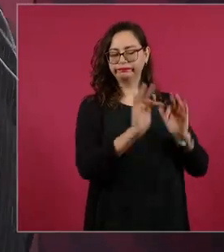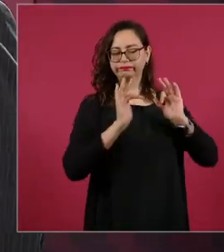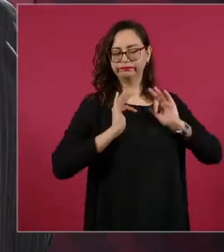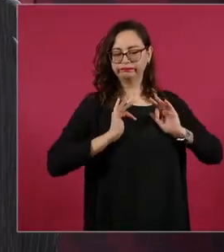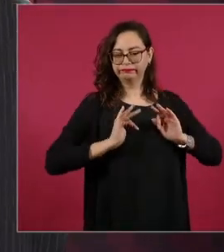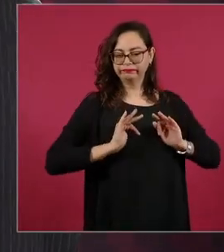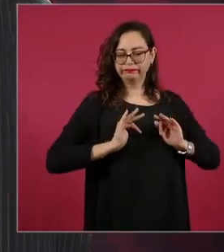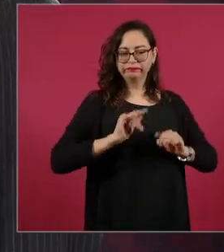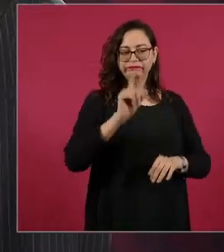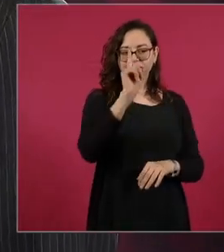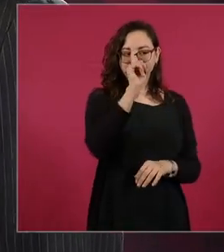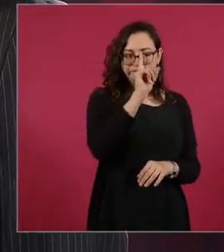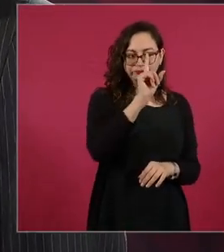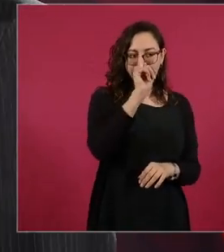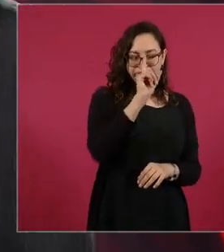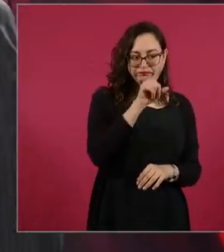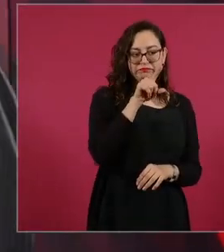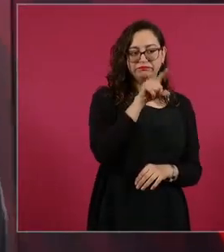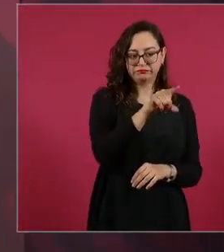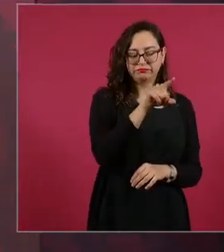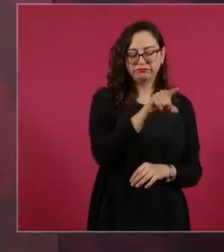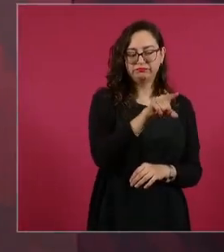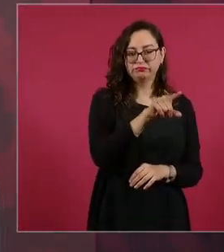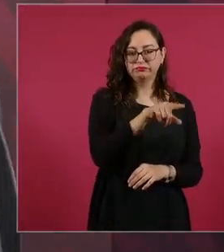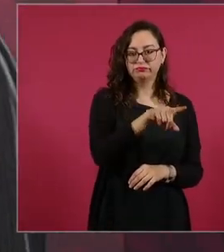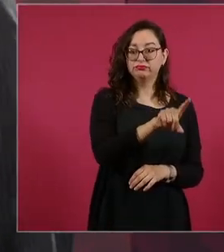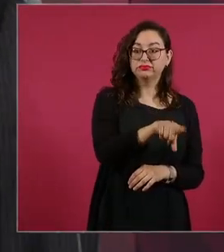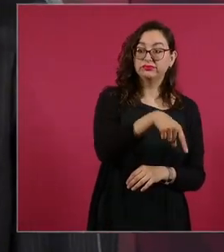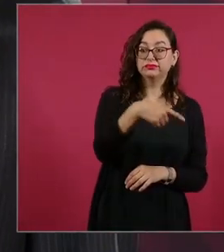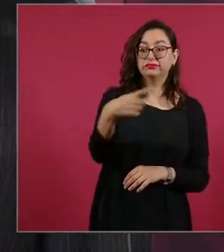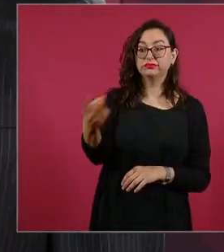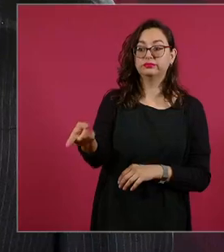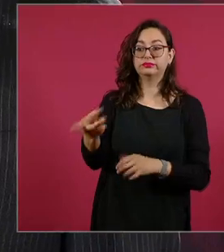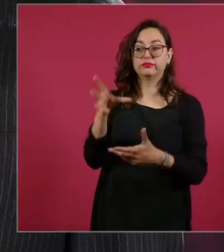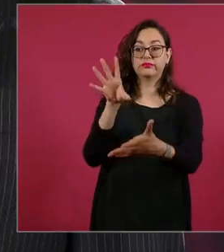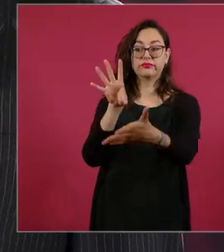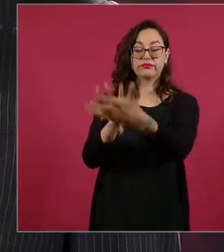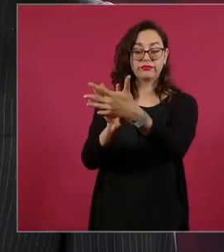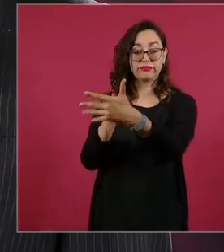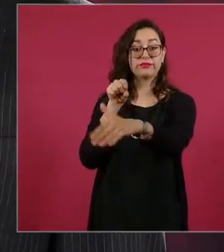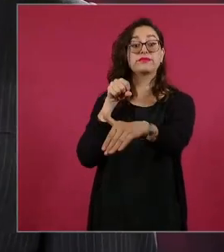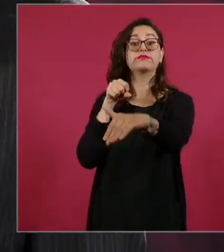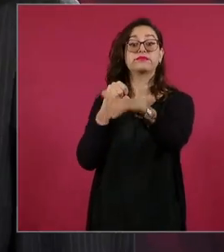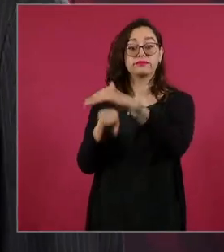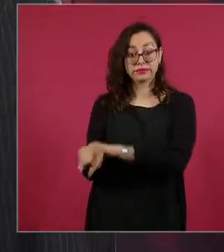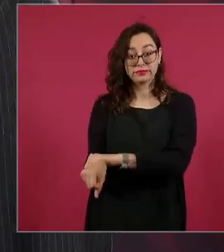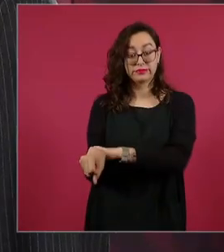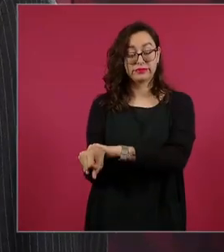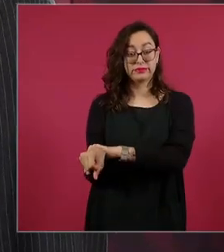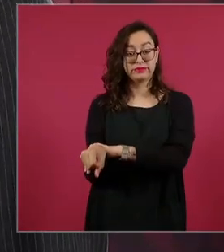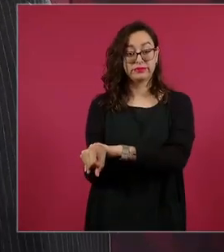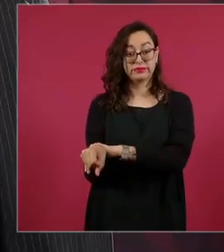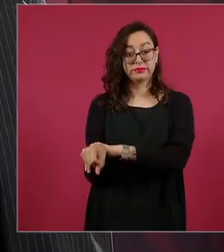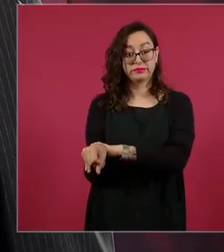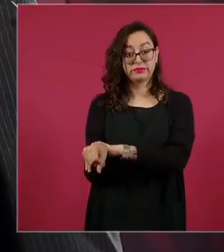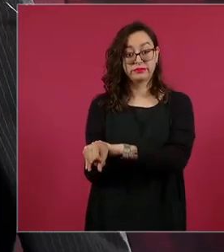mételo a la cárcel y como dices